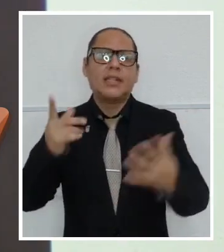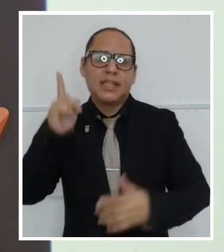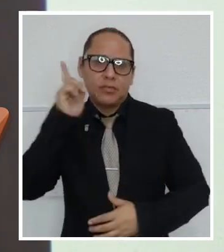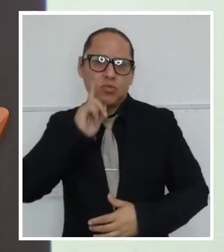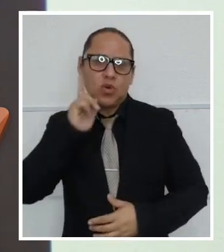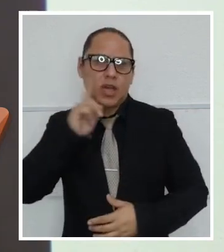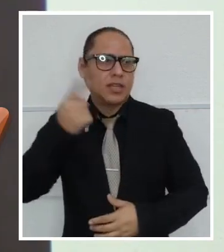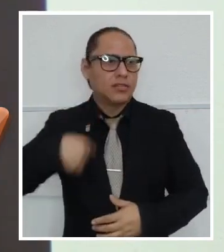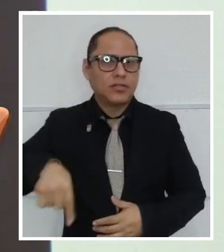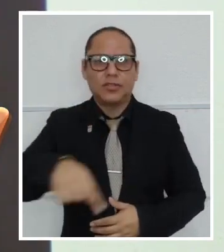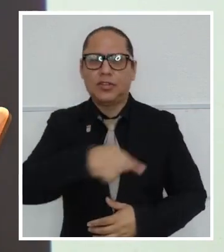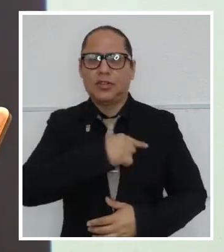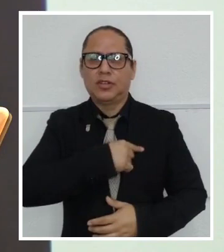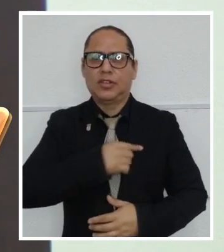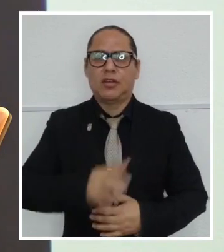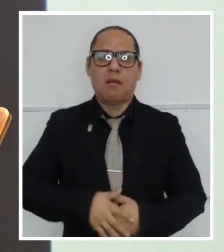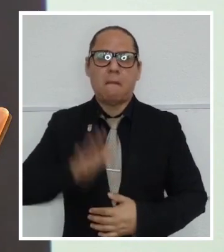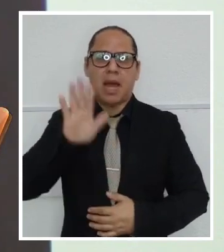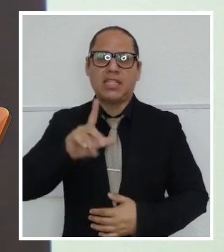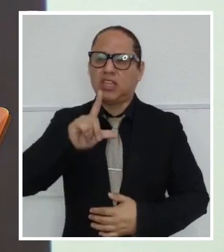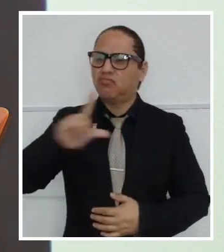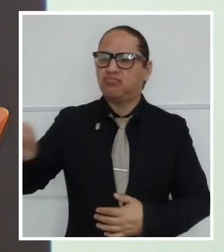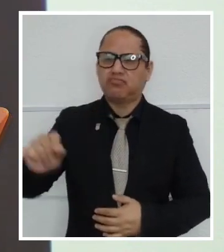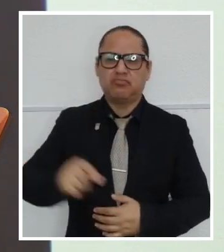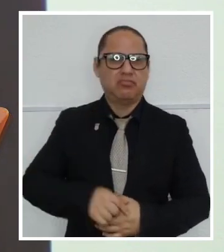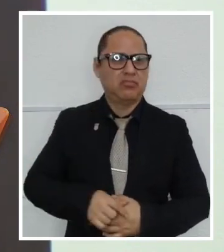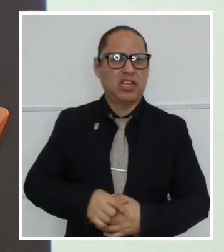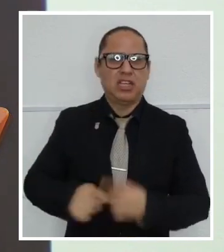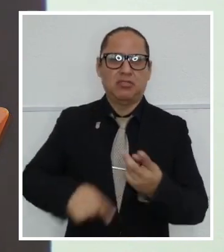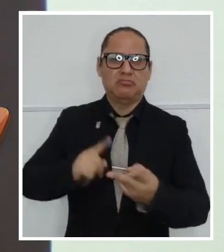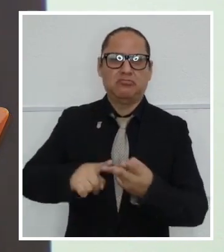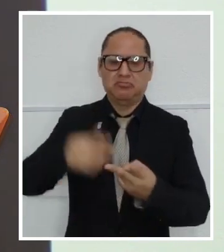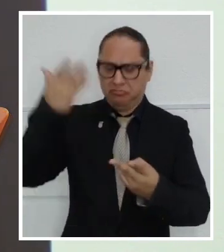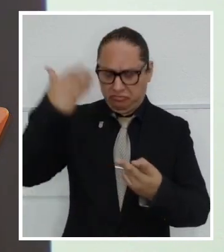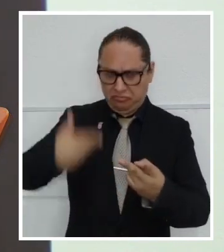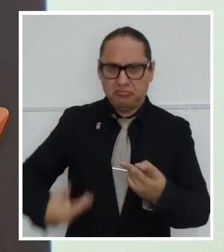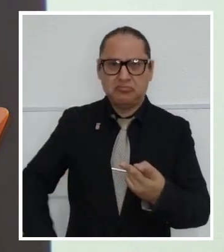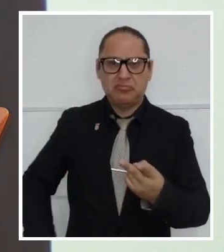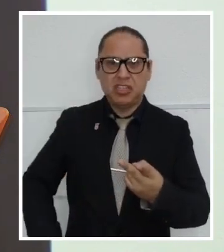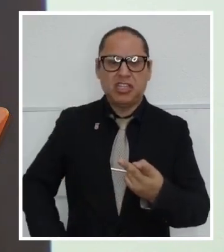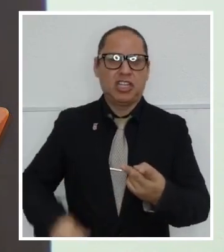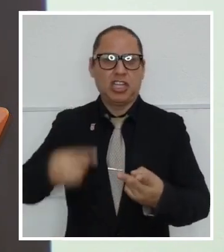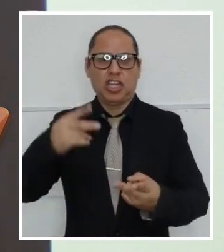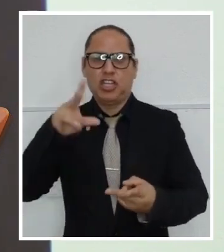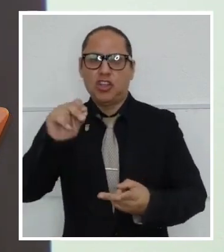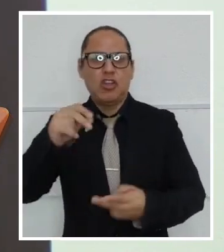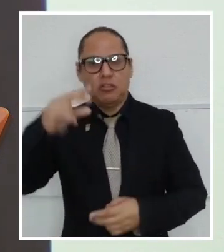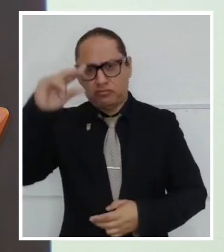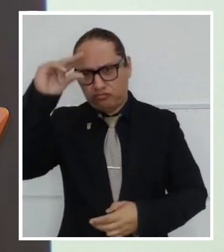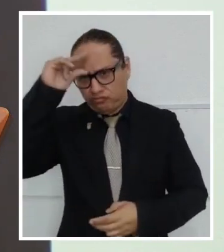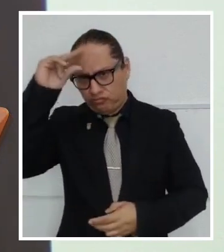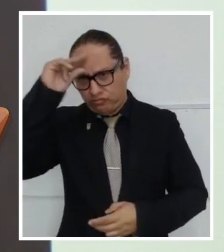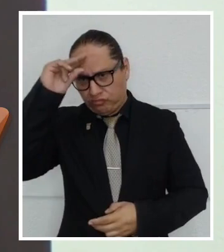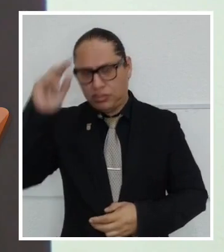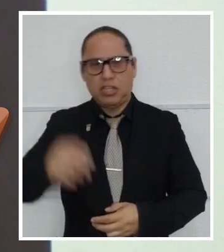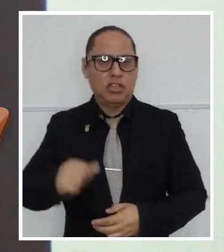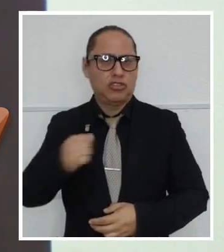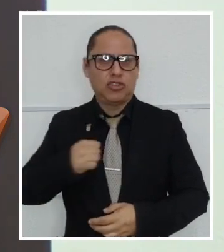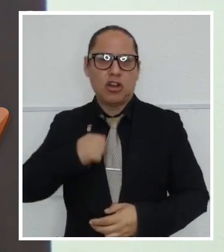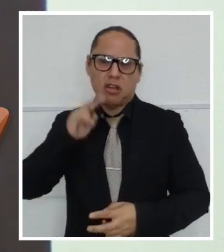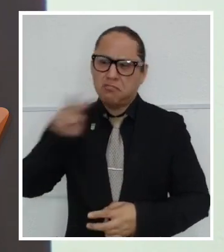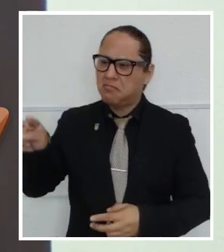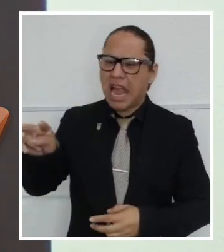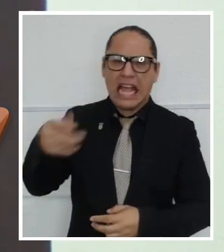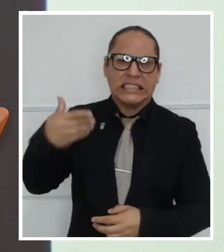nosotras nos hanca calificado por nuestra apariencia y no por nuestra capacidad Cuántas